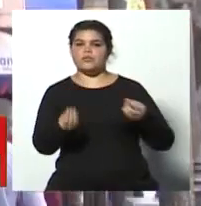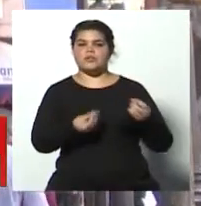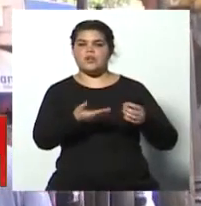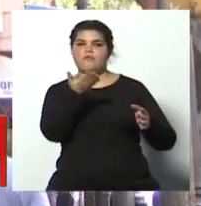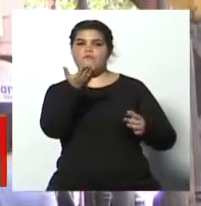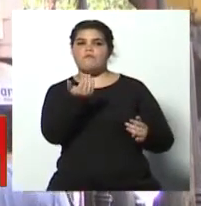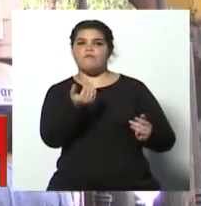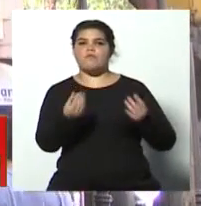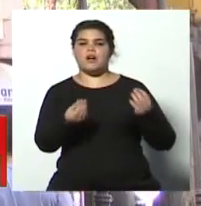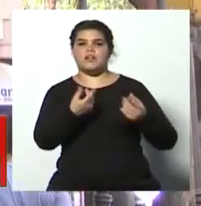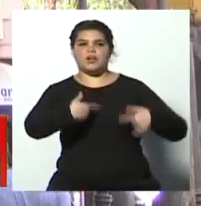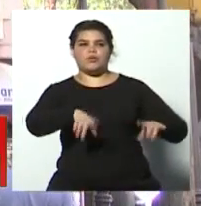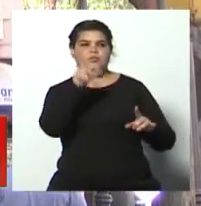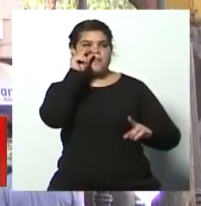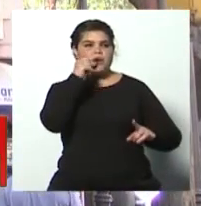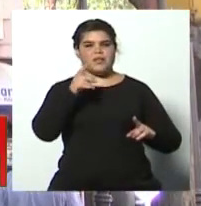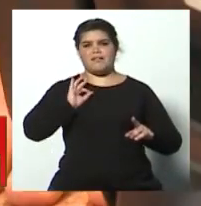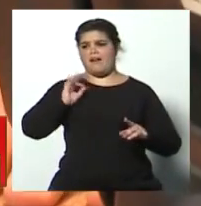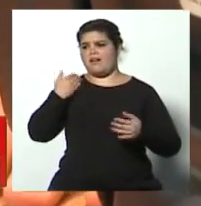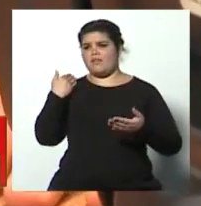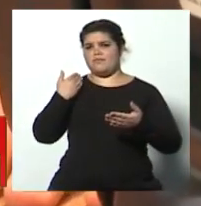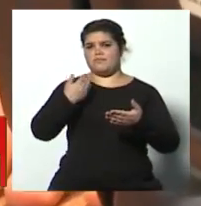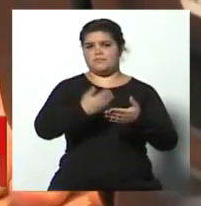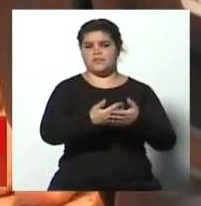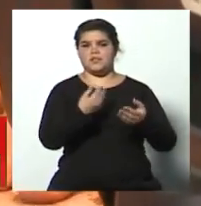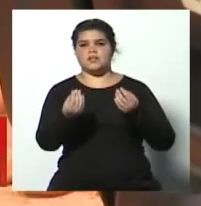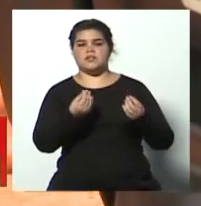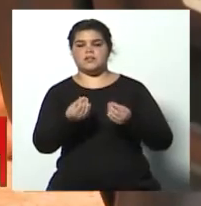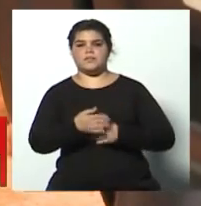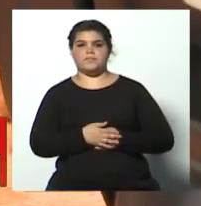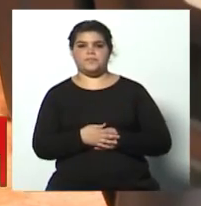voluntad política en todos estos años